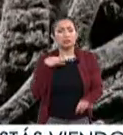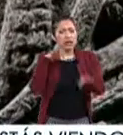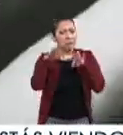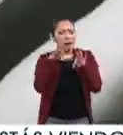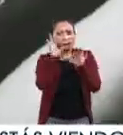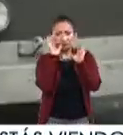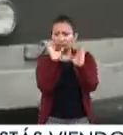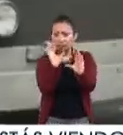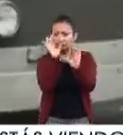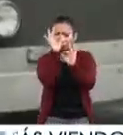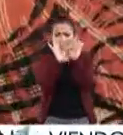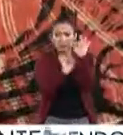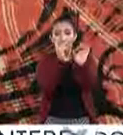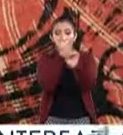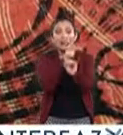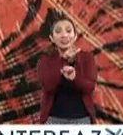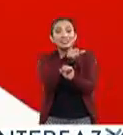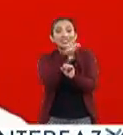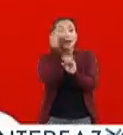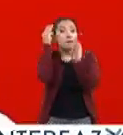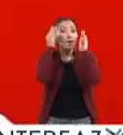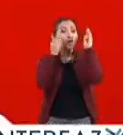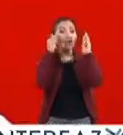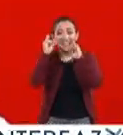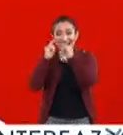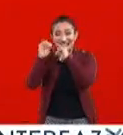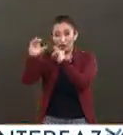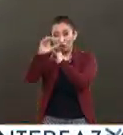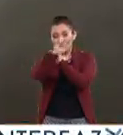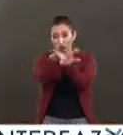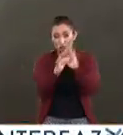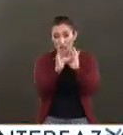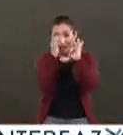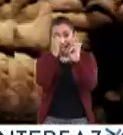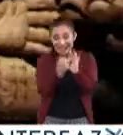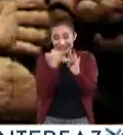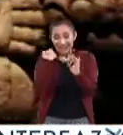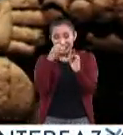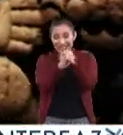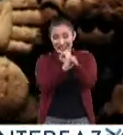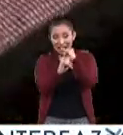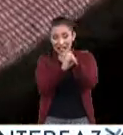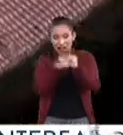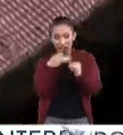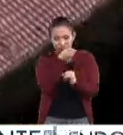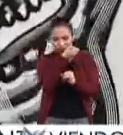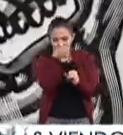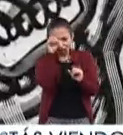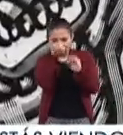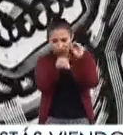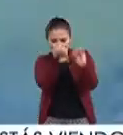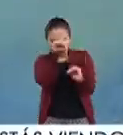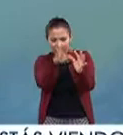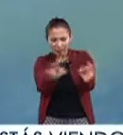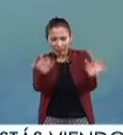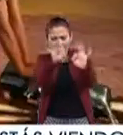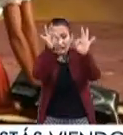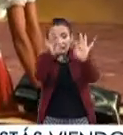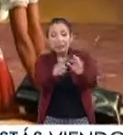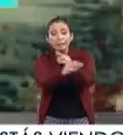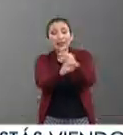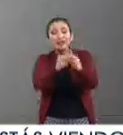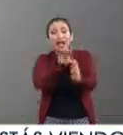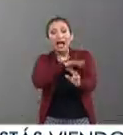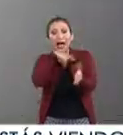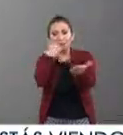trabajo minucioso, los primeros 17 museos e instituciones fundadores de este portal han estandarizado la captura y descripción óptima del